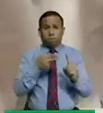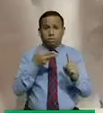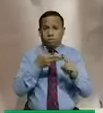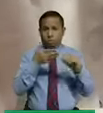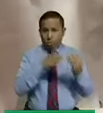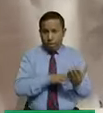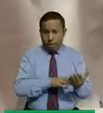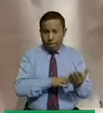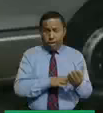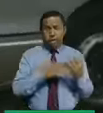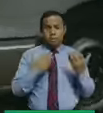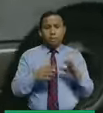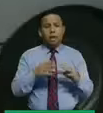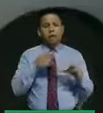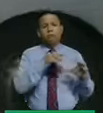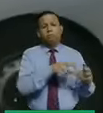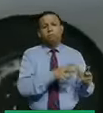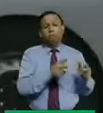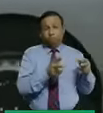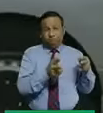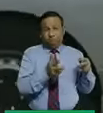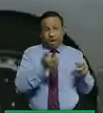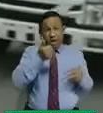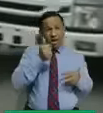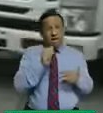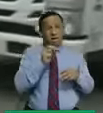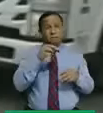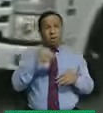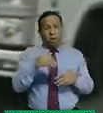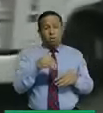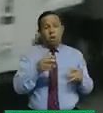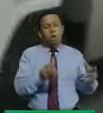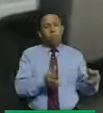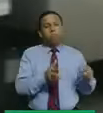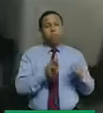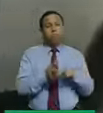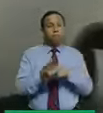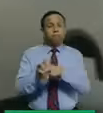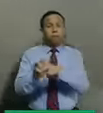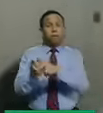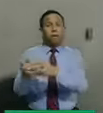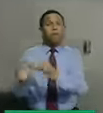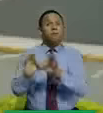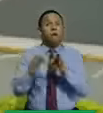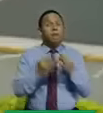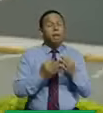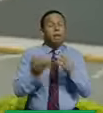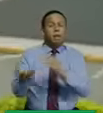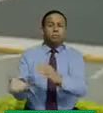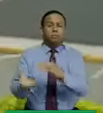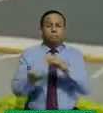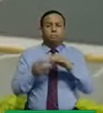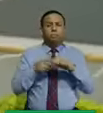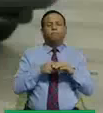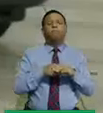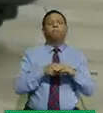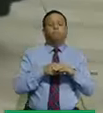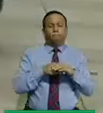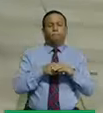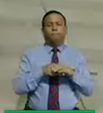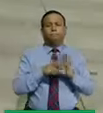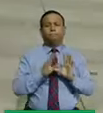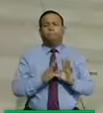cuyos restos fueron retirados la tarde de este miércoles del Laboratorio de Criminalística en Guayaquil, bajo